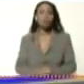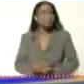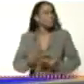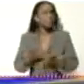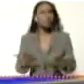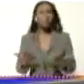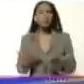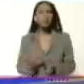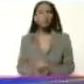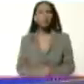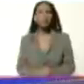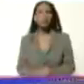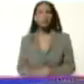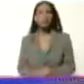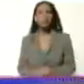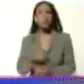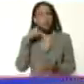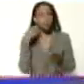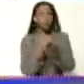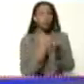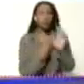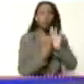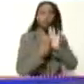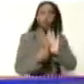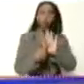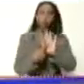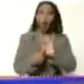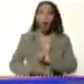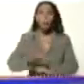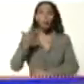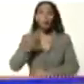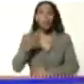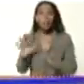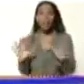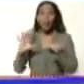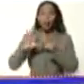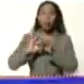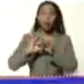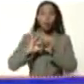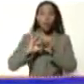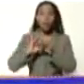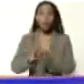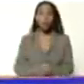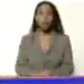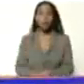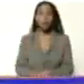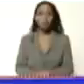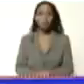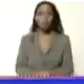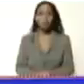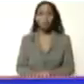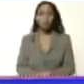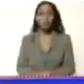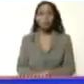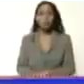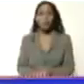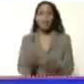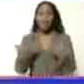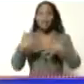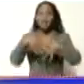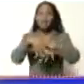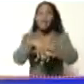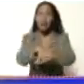demuestra la vitalidad de las relaciones integrales